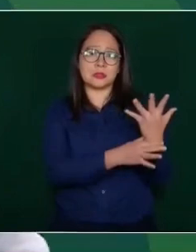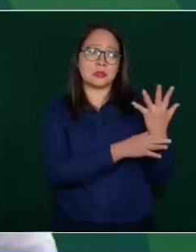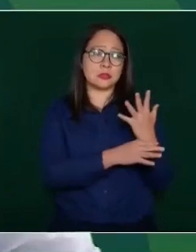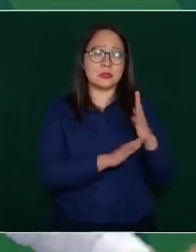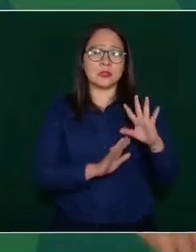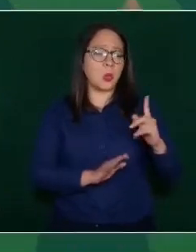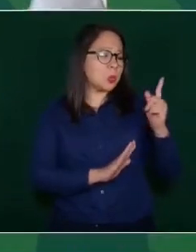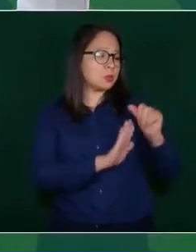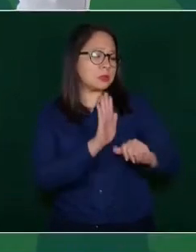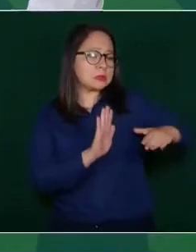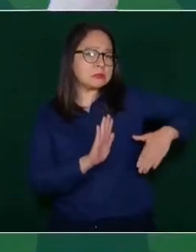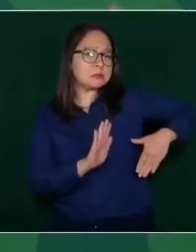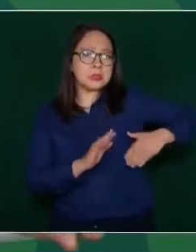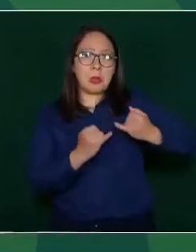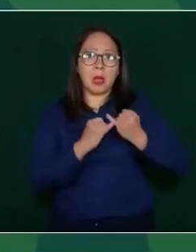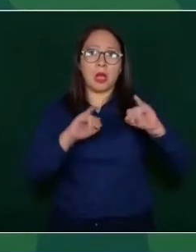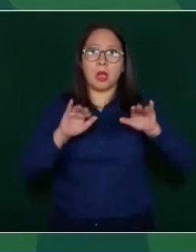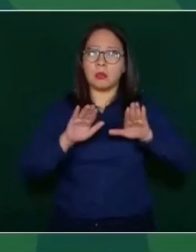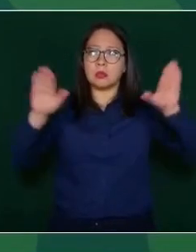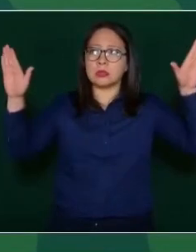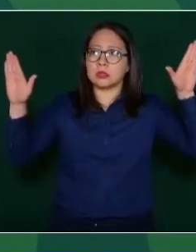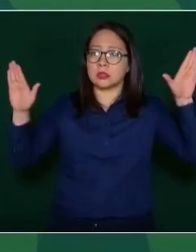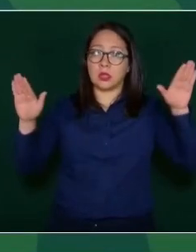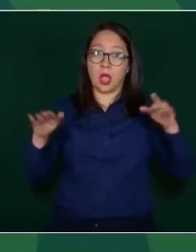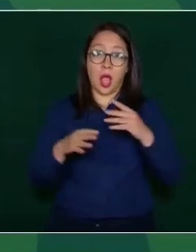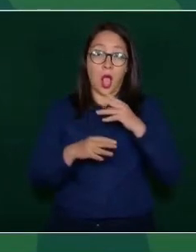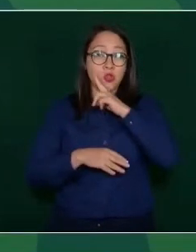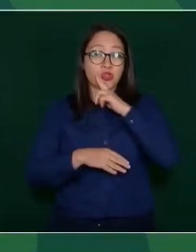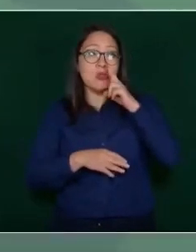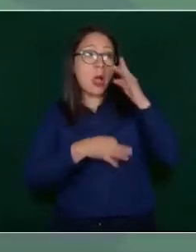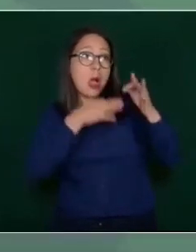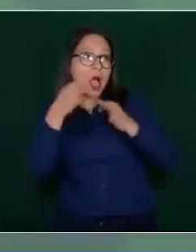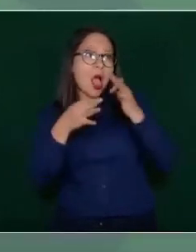pues son procesos.